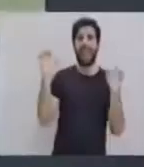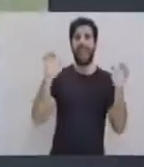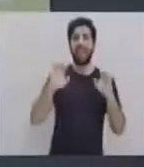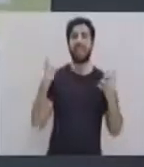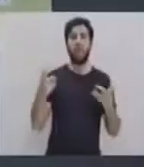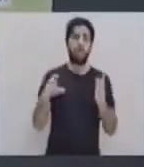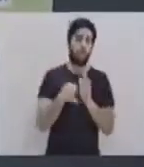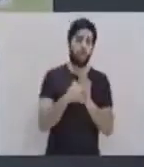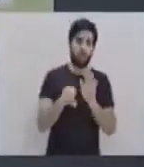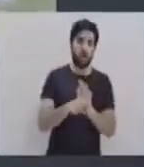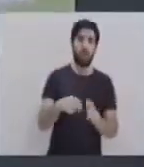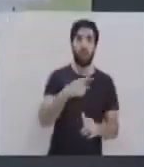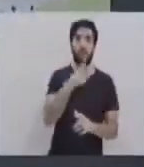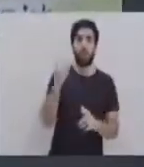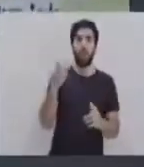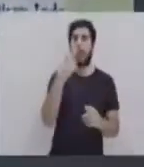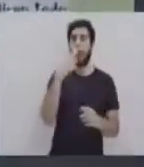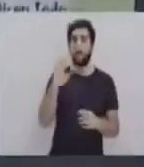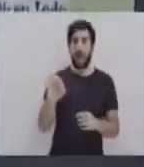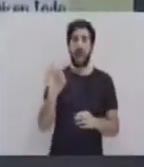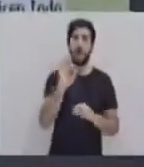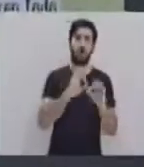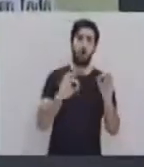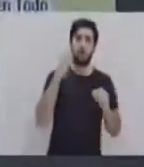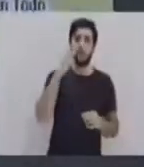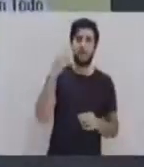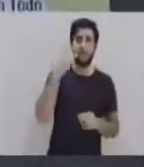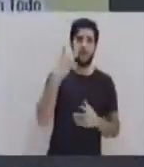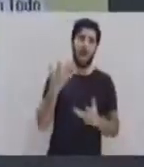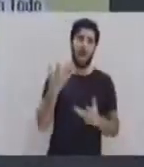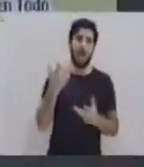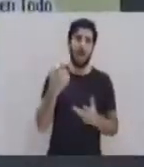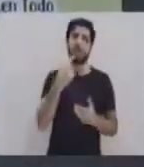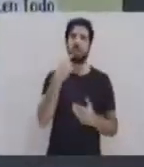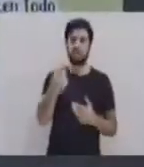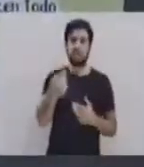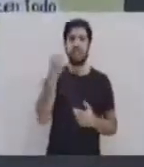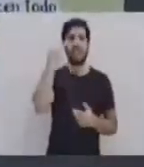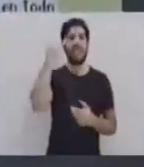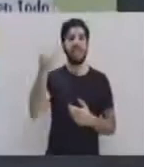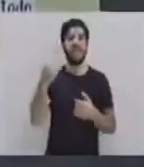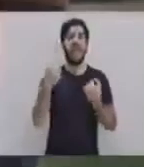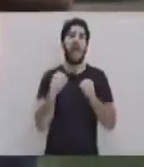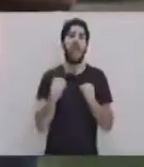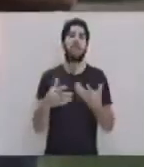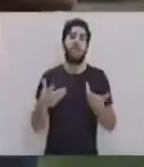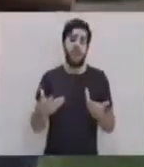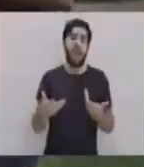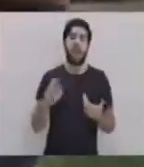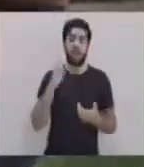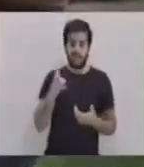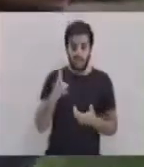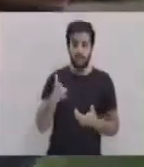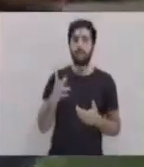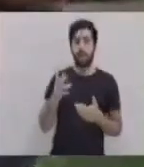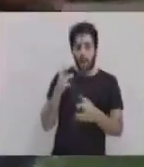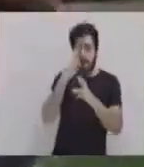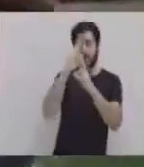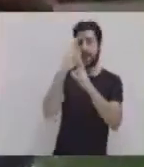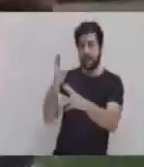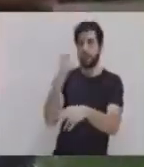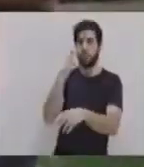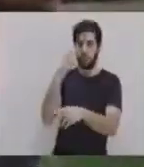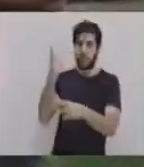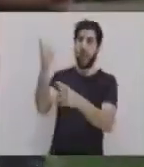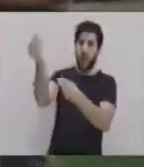ejemplo, porque como te digo, siempre y cuando no se hablen con enojo, no se grita y siempre respetando a los demás. Yo creo que un